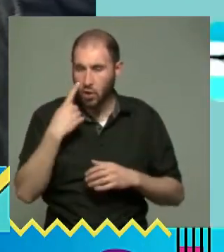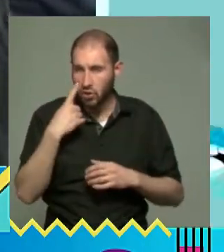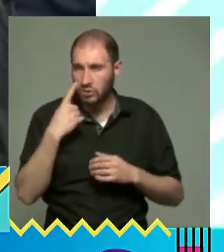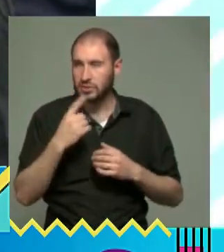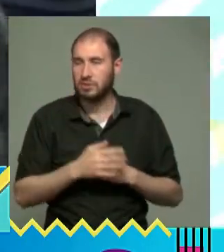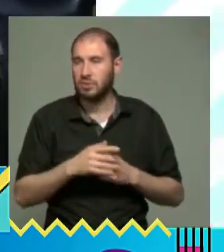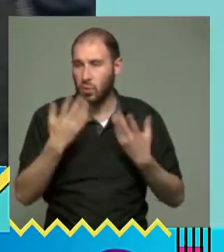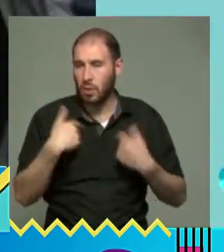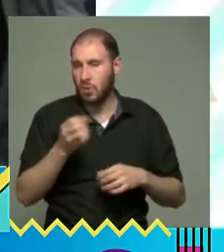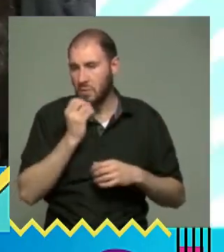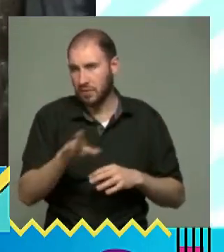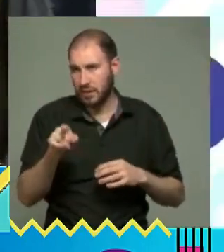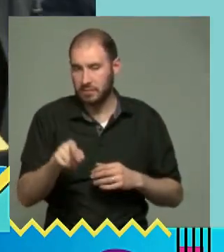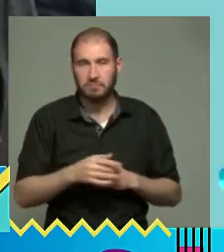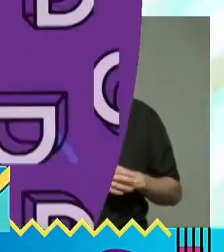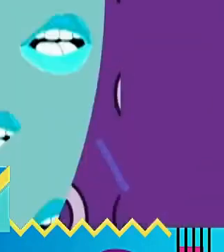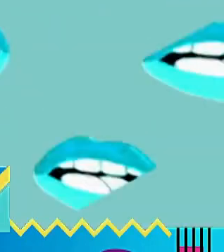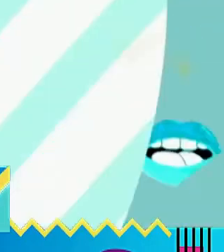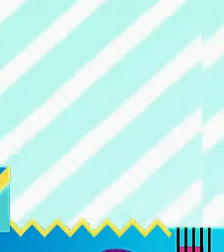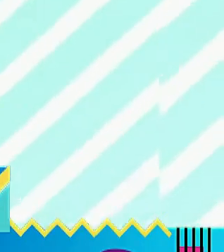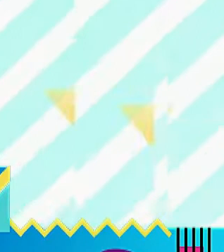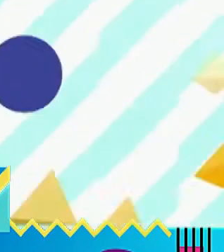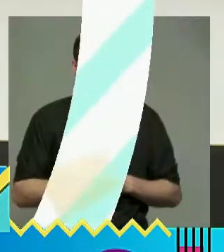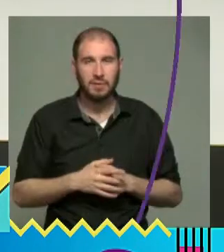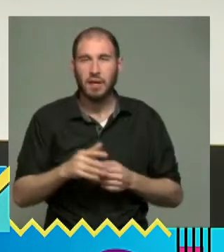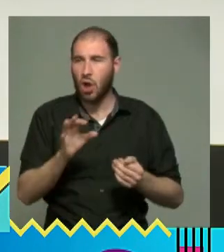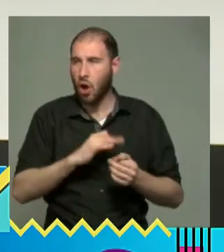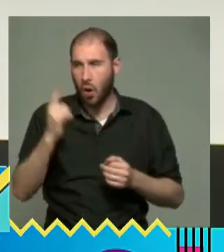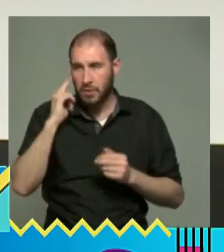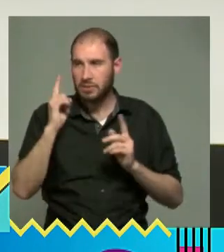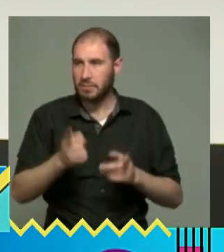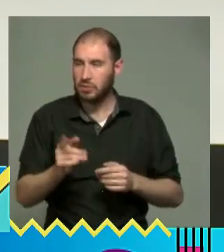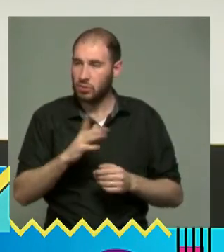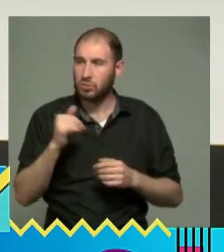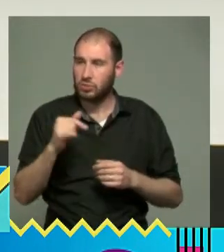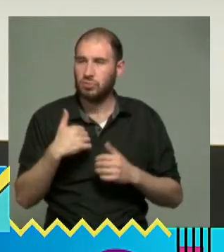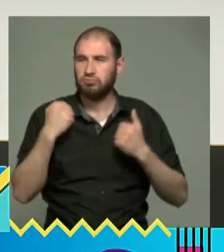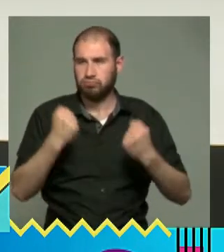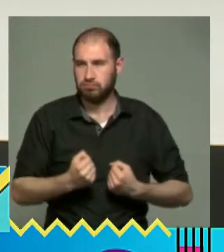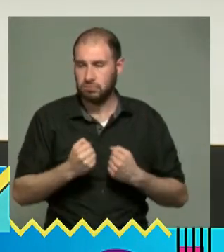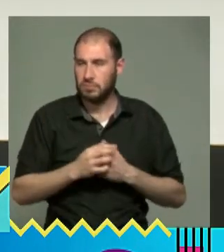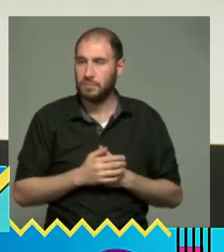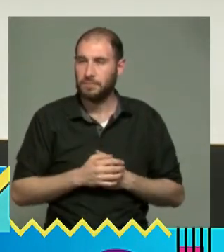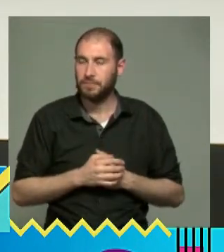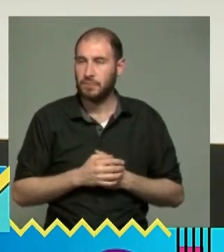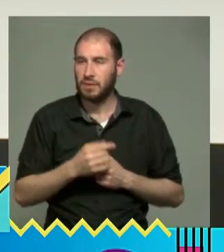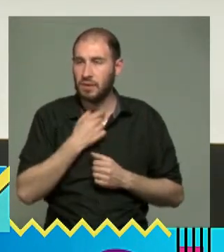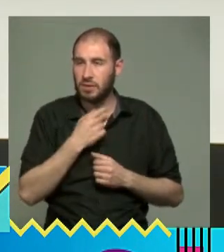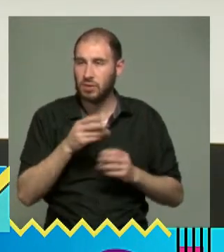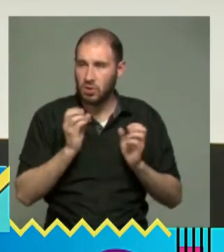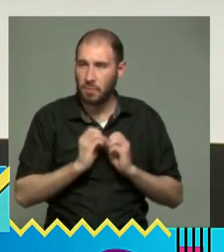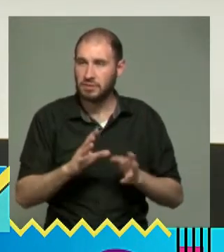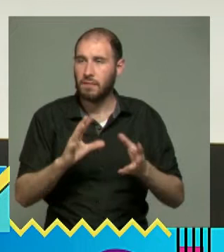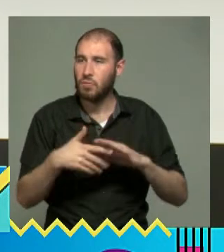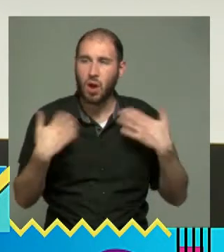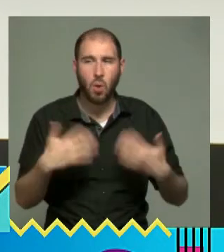hacer con su cuerpo lo que ellos deseen. Perfecto, muchas gracias. Así que, desde esa perspectiva también es que nosotros nos paramos y que queremos que se aplique de